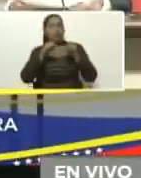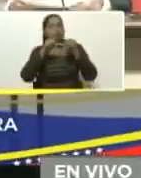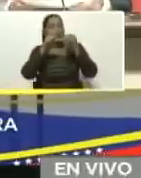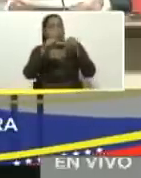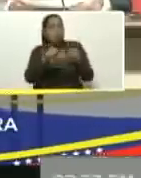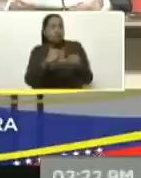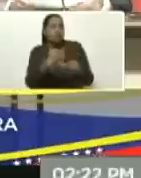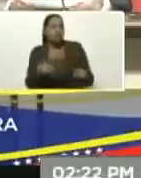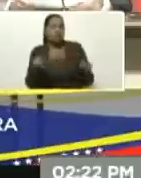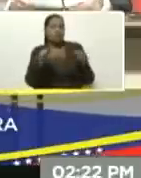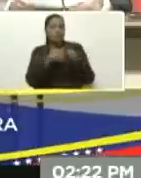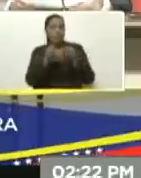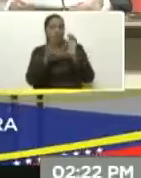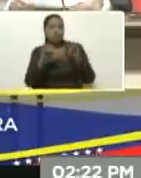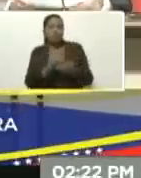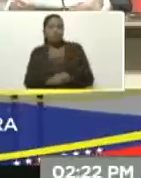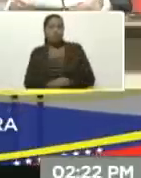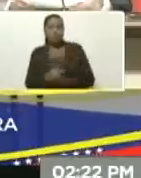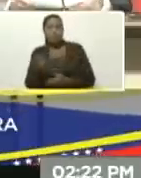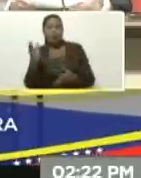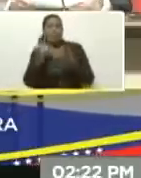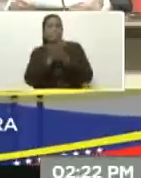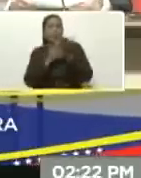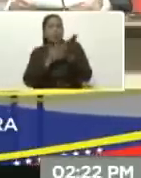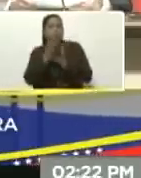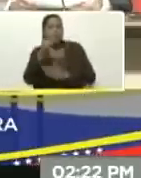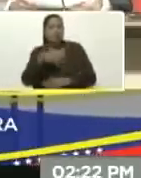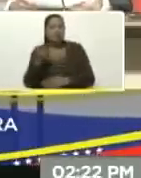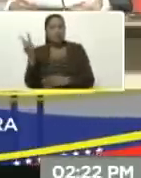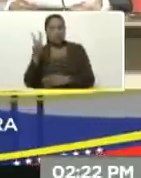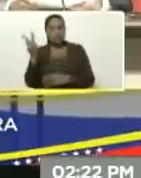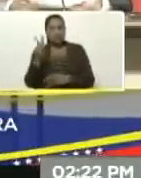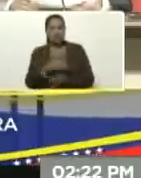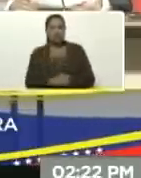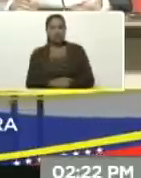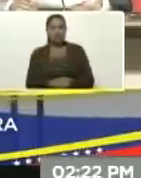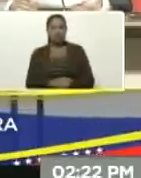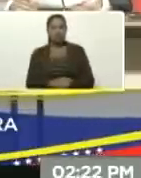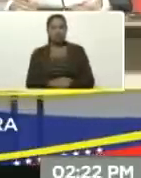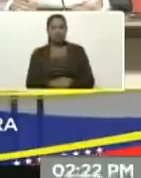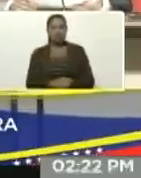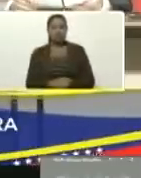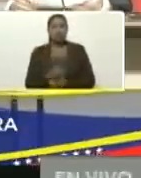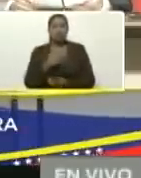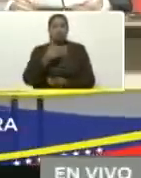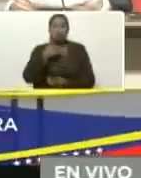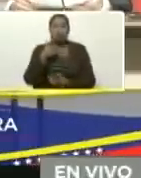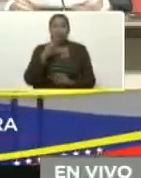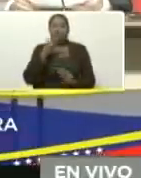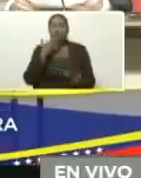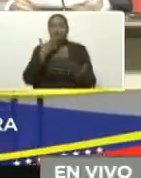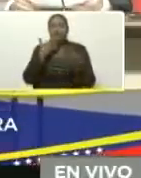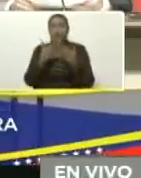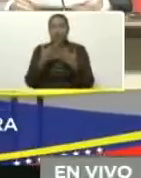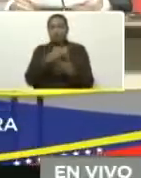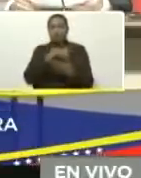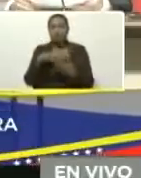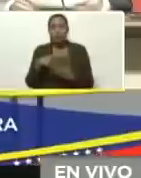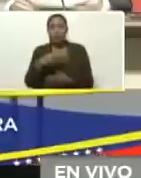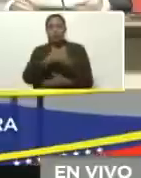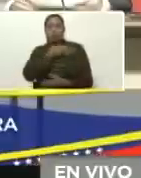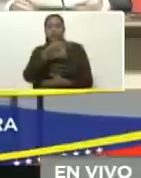siendo un amigo fiel de Venezuela. Le quiero agradecer a nuestro